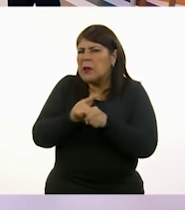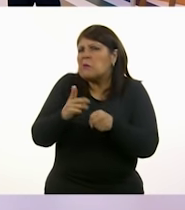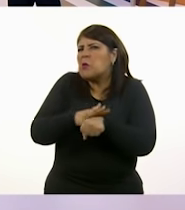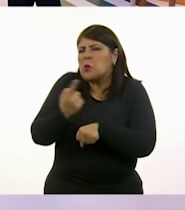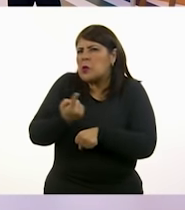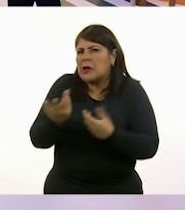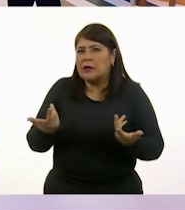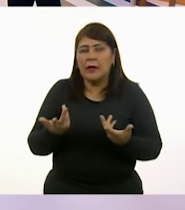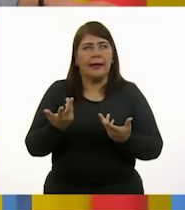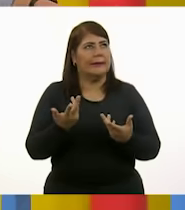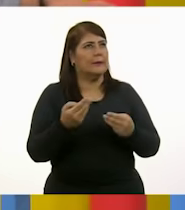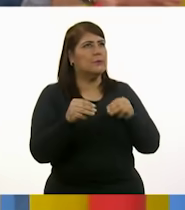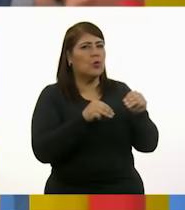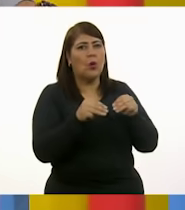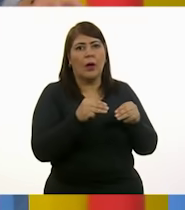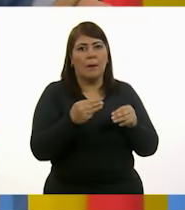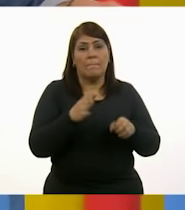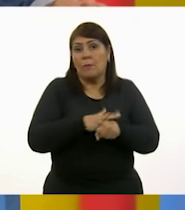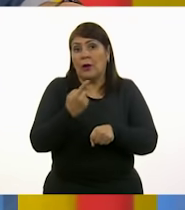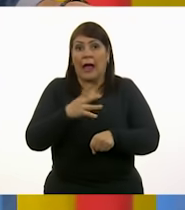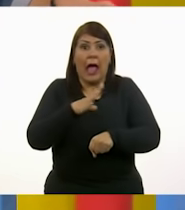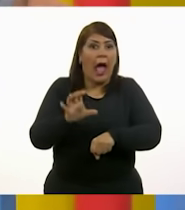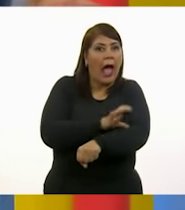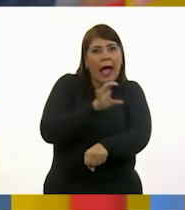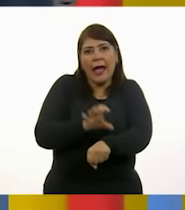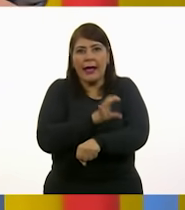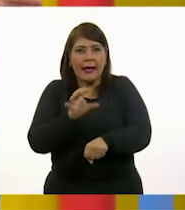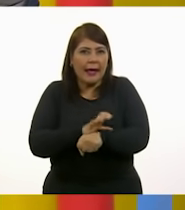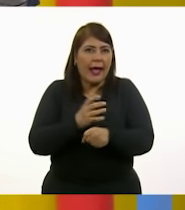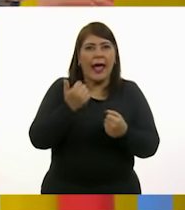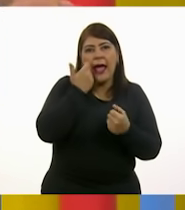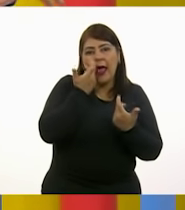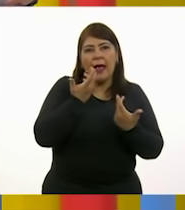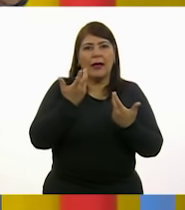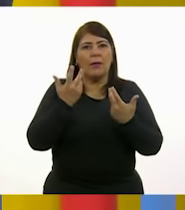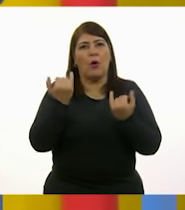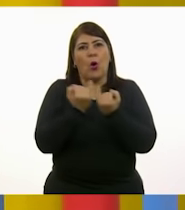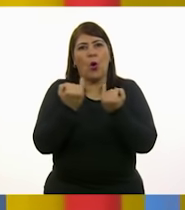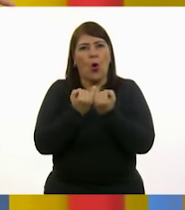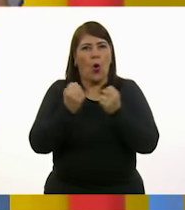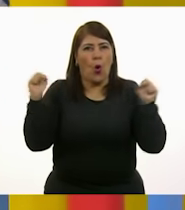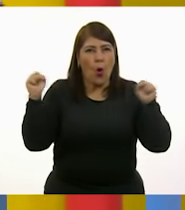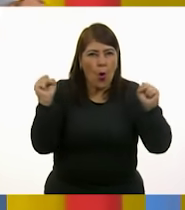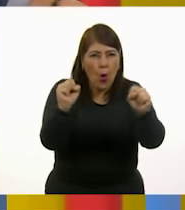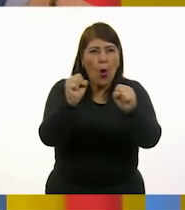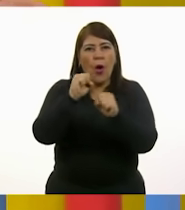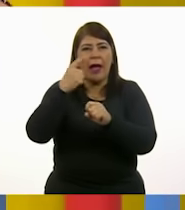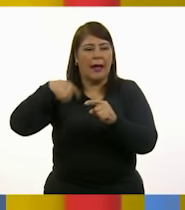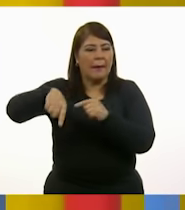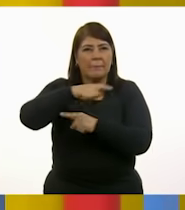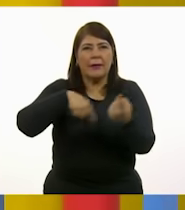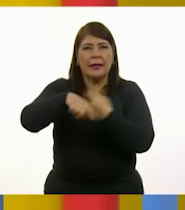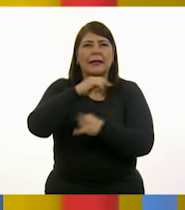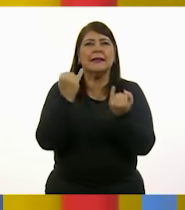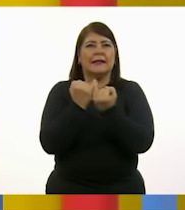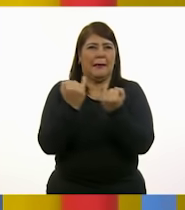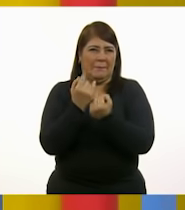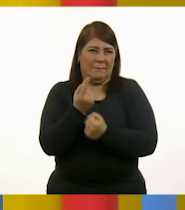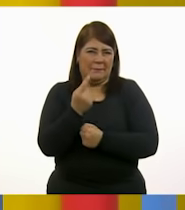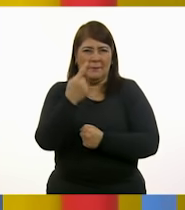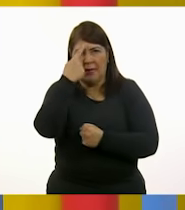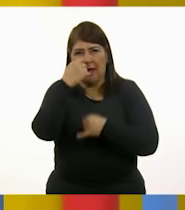mueven, pues porque tienen mucha energía y entonces quieren correr, así como mis perritos, que quieren correr para todas partes y jugar por todos lados.